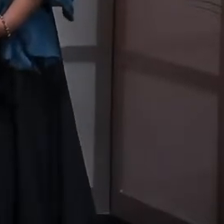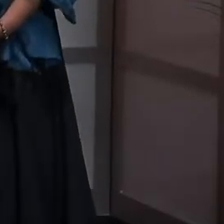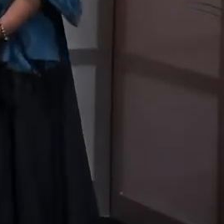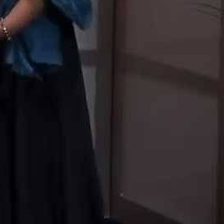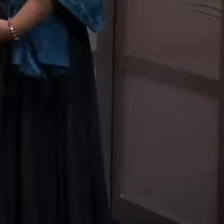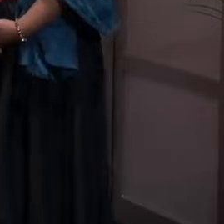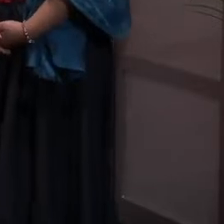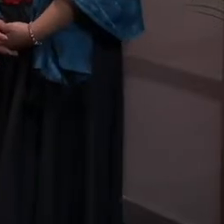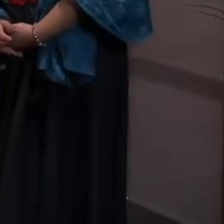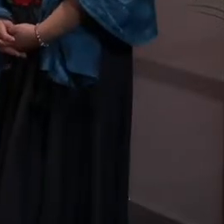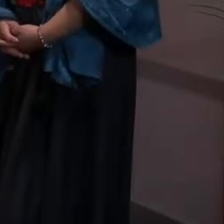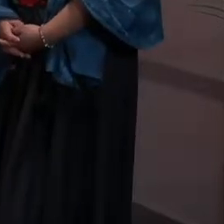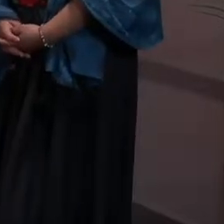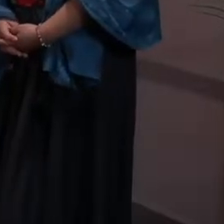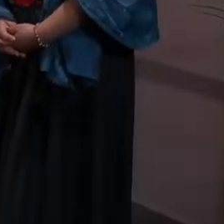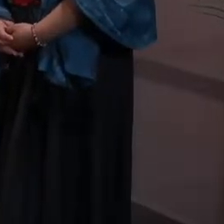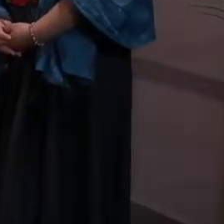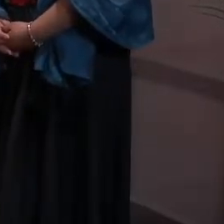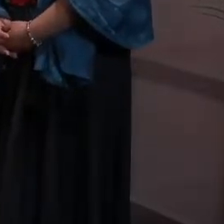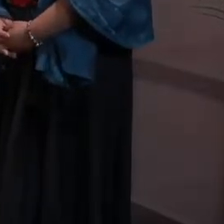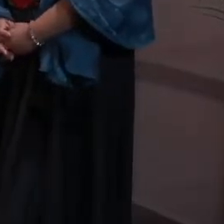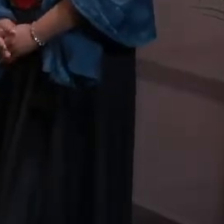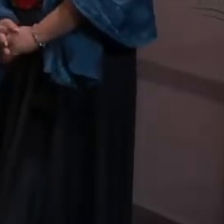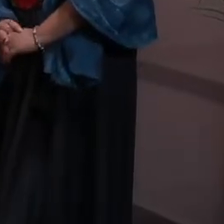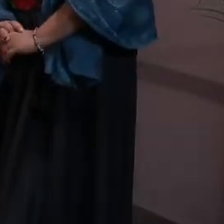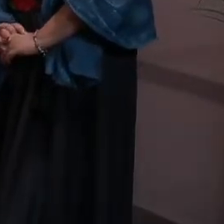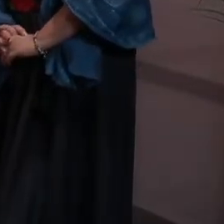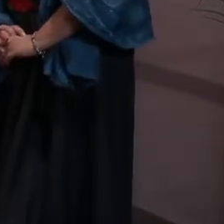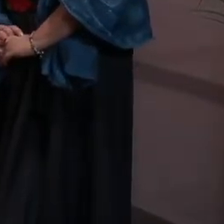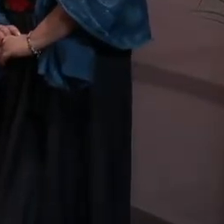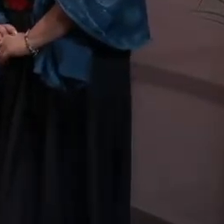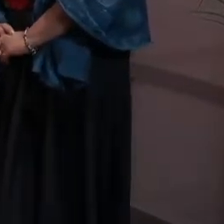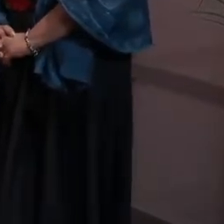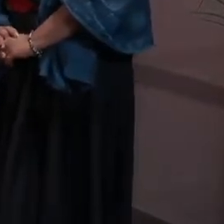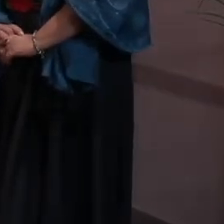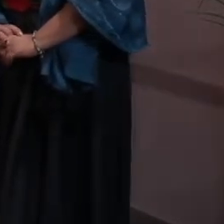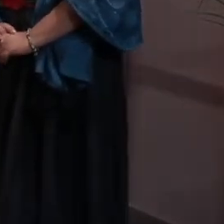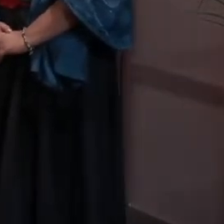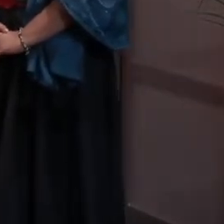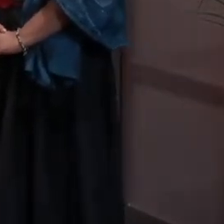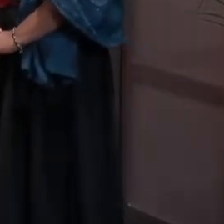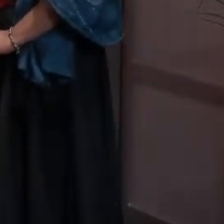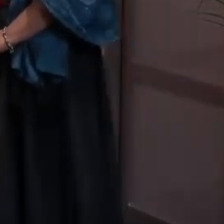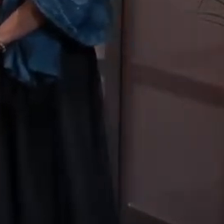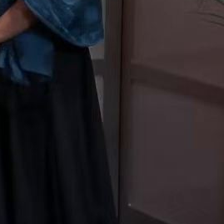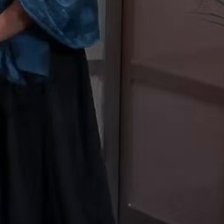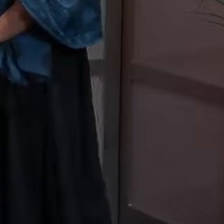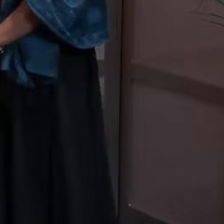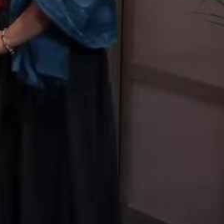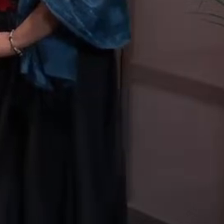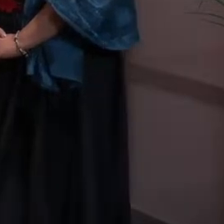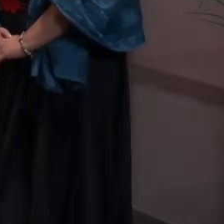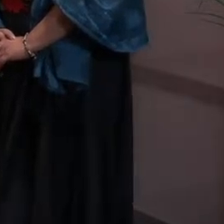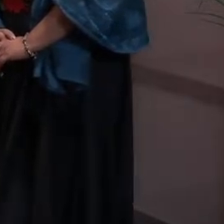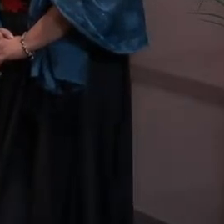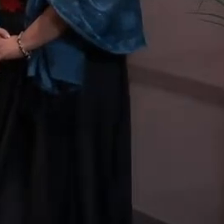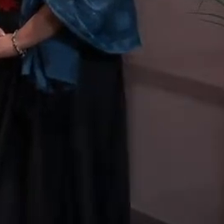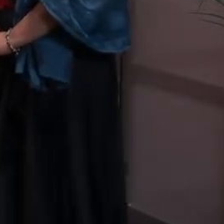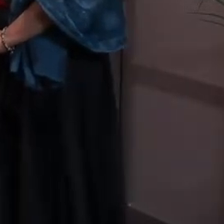¿Han visto Tlanesli? Estoy buscando para decirle algo importante. ¿Tlanesli? Sí, ¿Qué bien. no te han dicho? ¿Qué pasa? La han